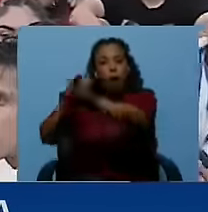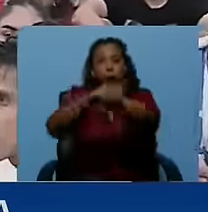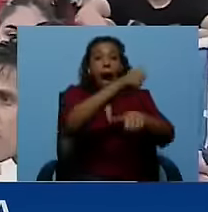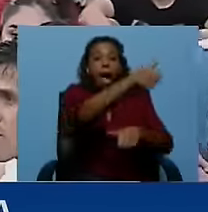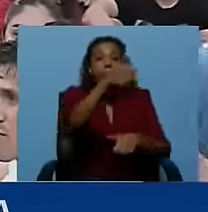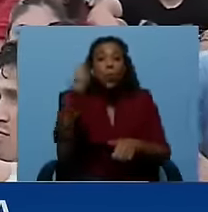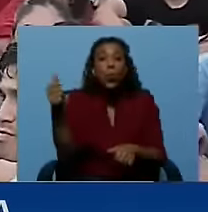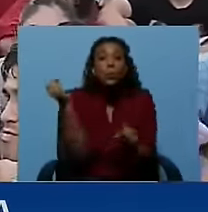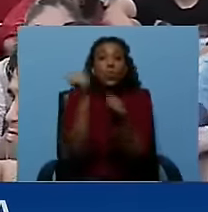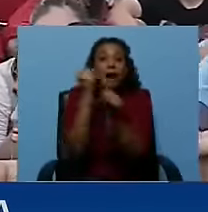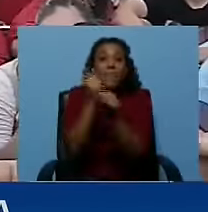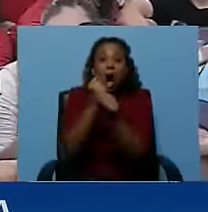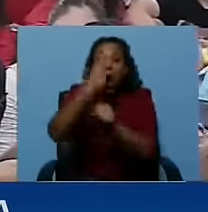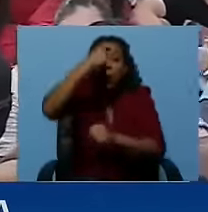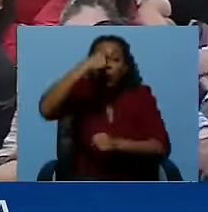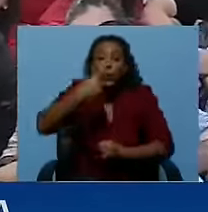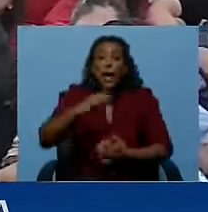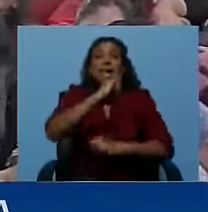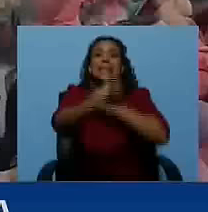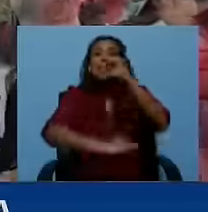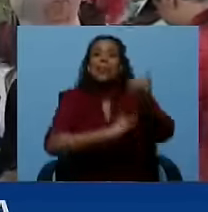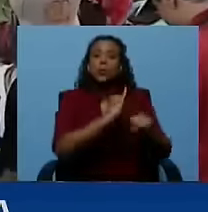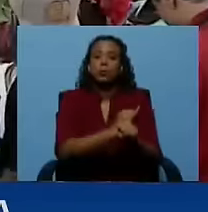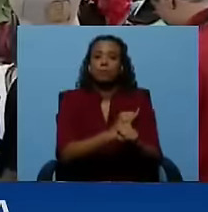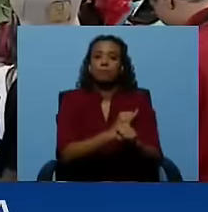el trabajo de carácter internacional.